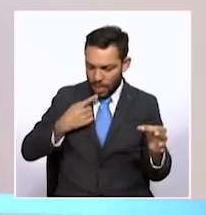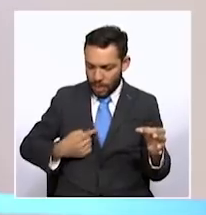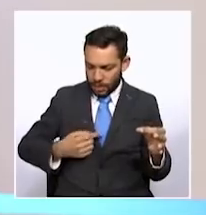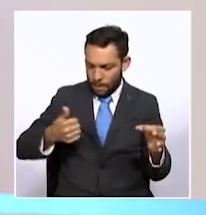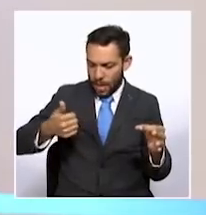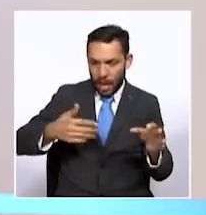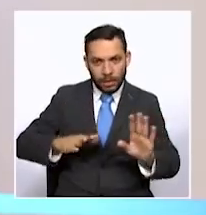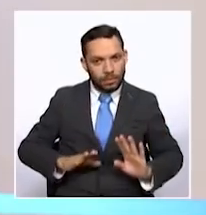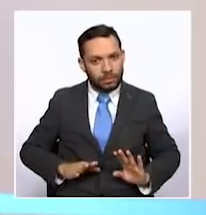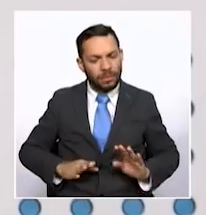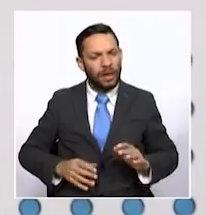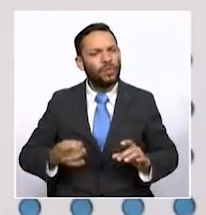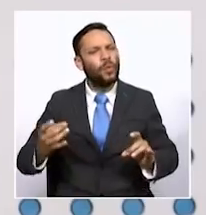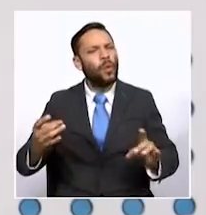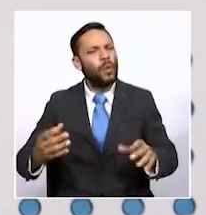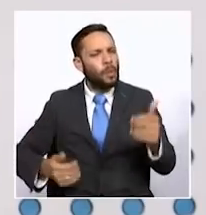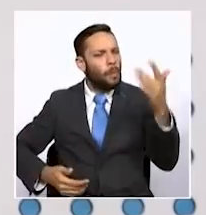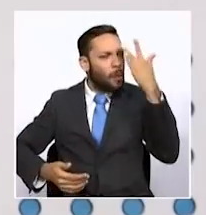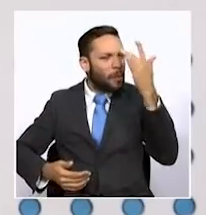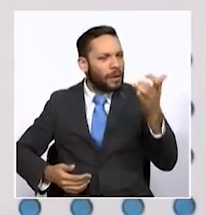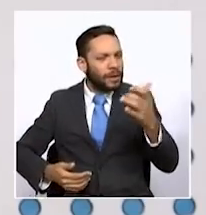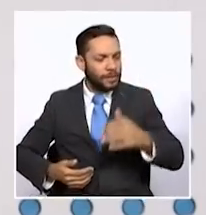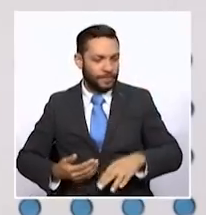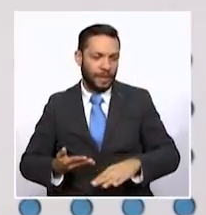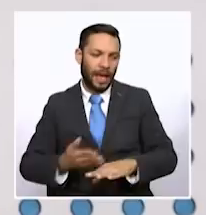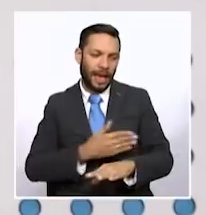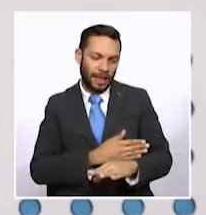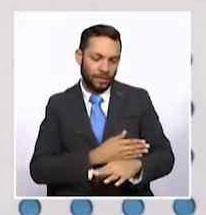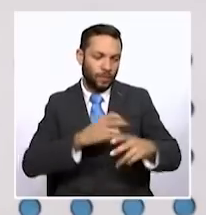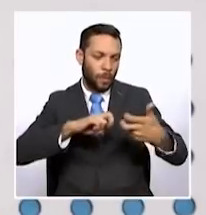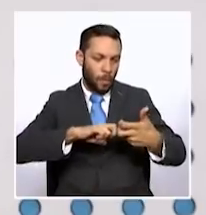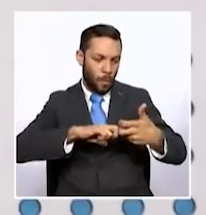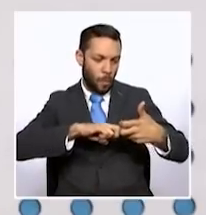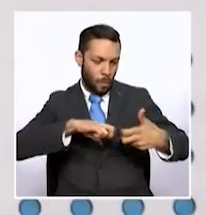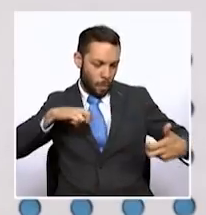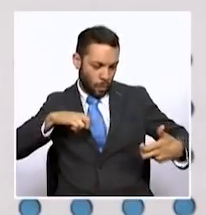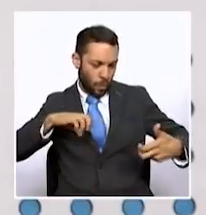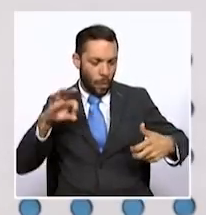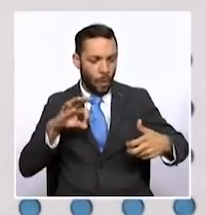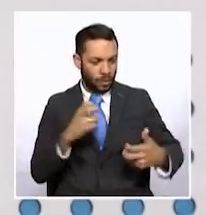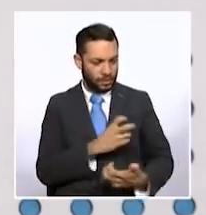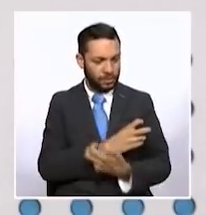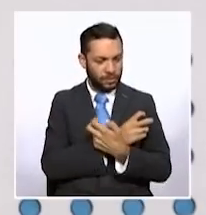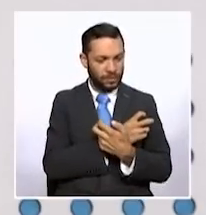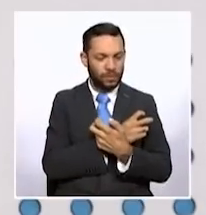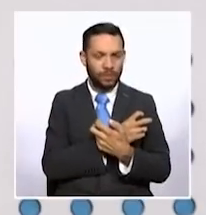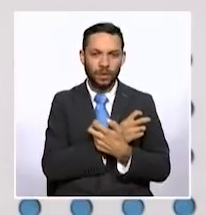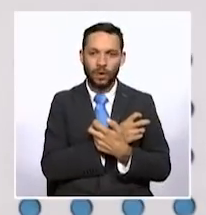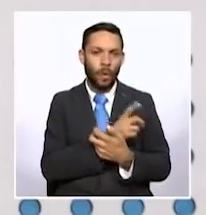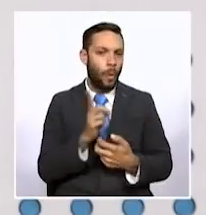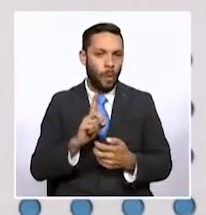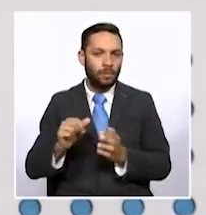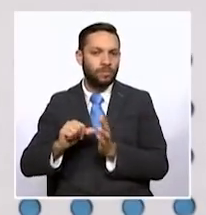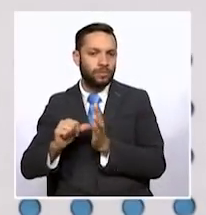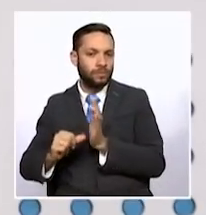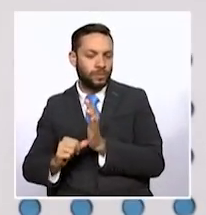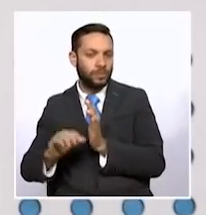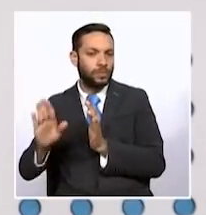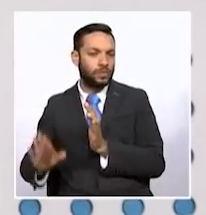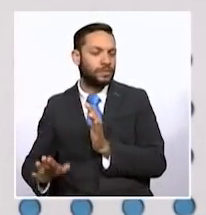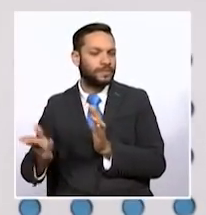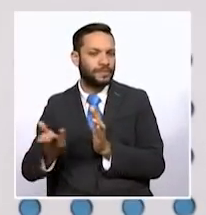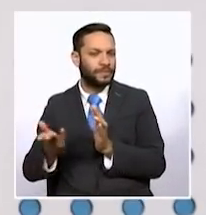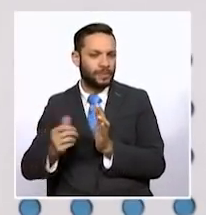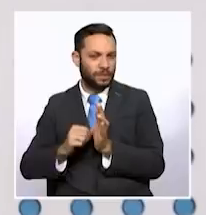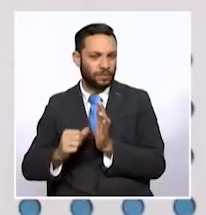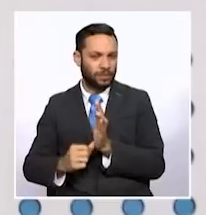muchos dolores de la cadera que no son intraarticulares. ¿Qué significa eso? Hay patologías extraarticulares de la cadera. Esas patologías extraarticulares